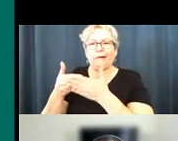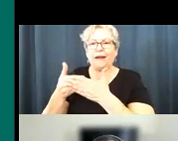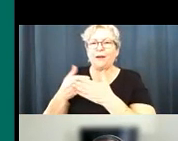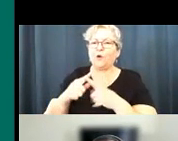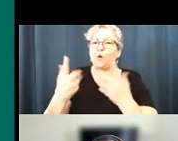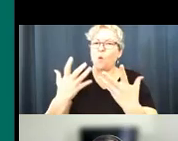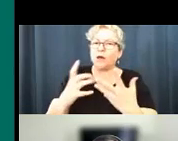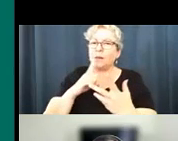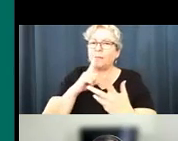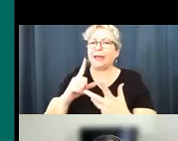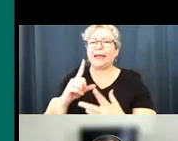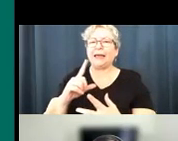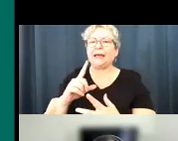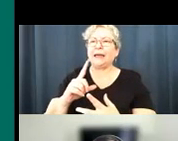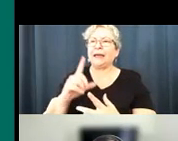usted quiere ser